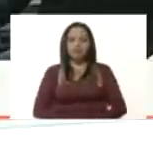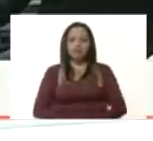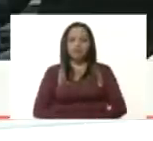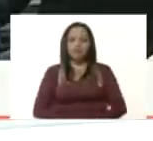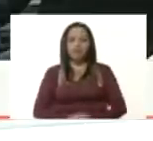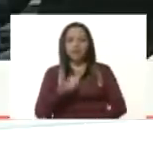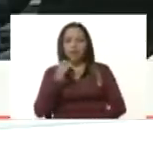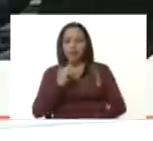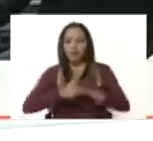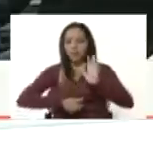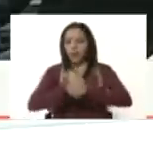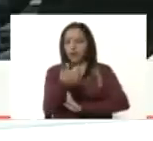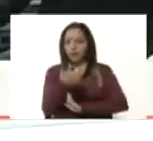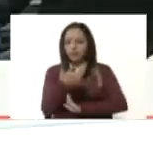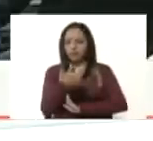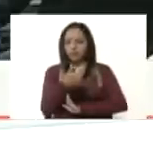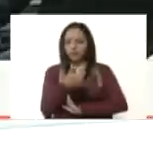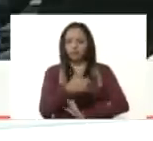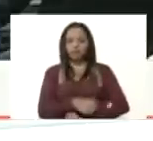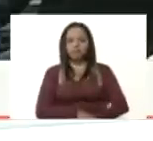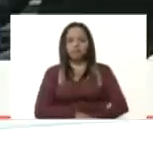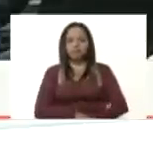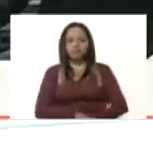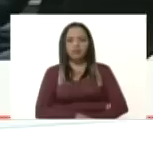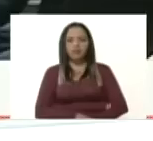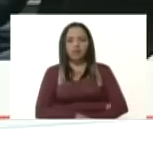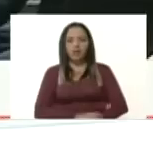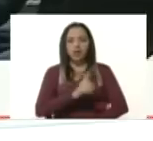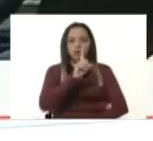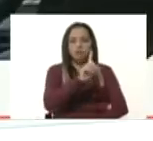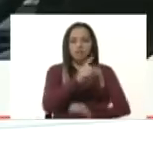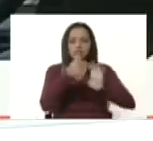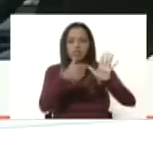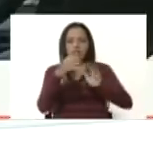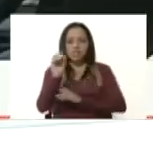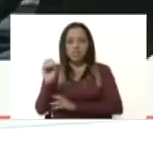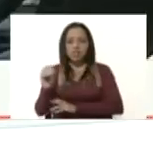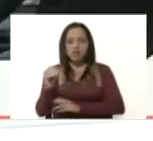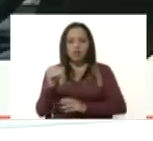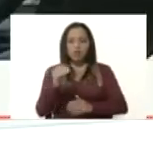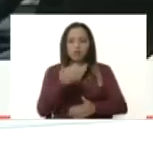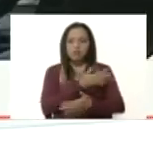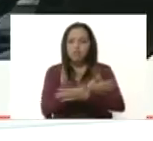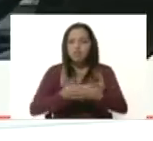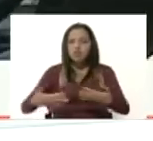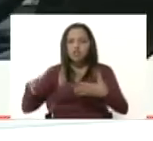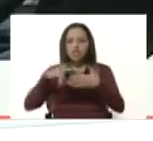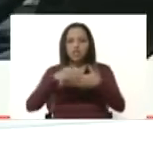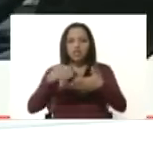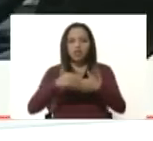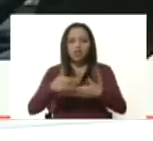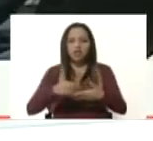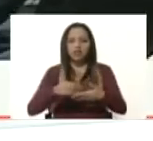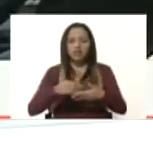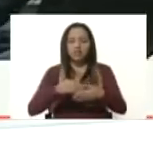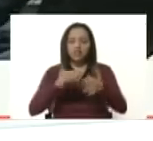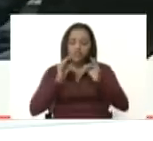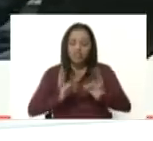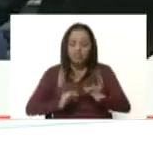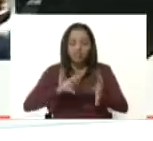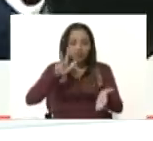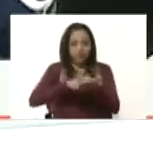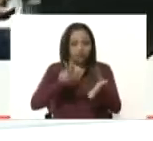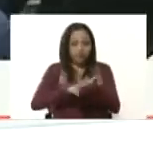supera de largo los 1.600 millones de dólares líquido y físico de sustento